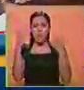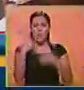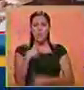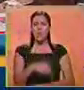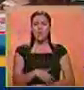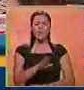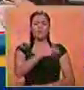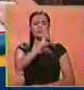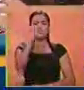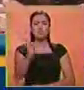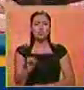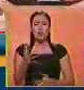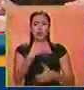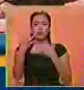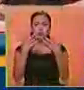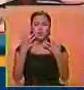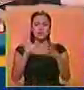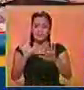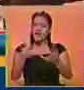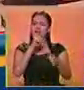Ahí están